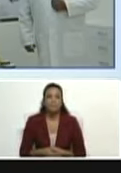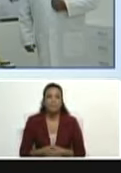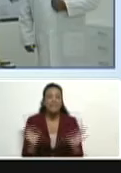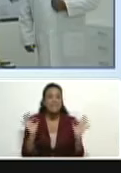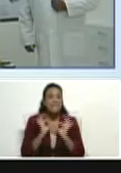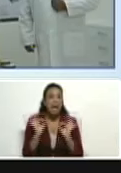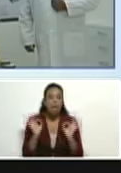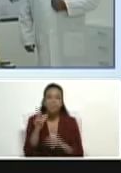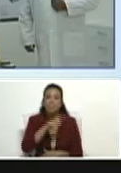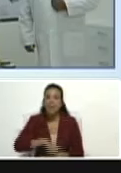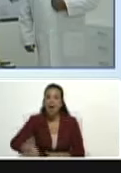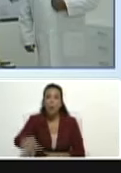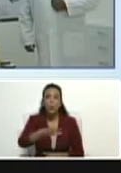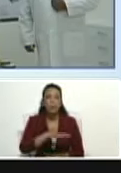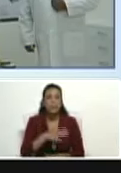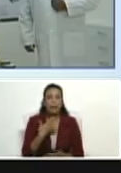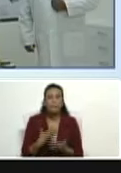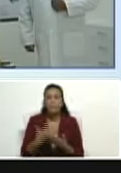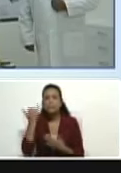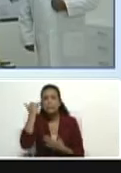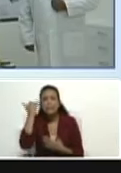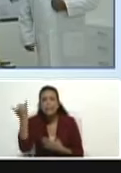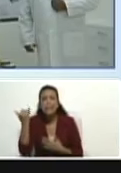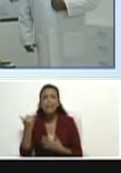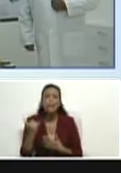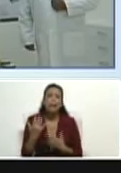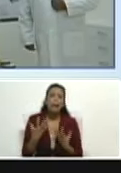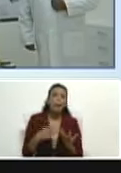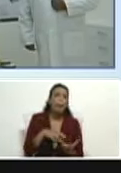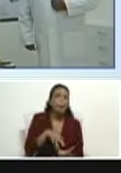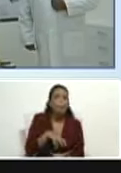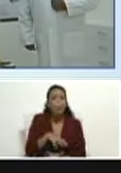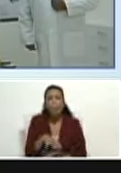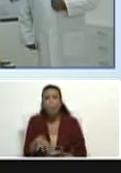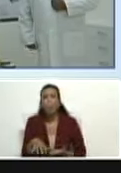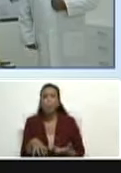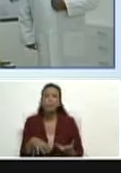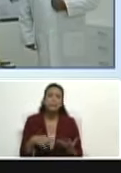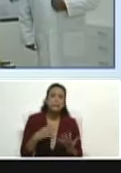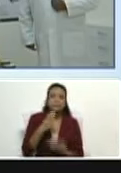Nadie aquí está planteado que